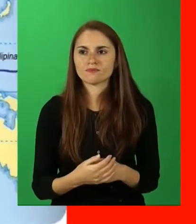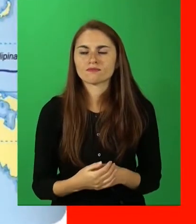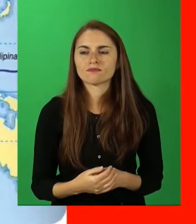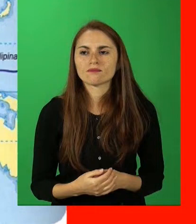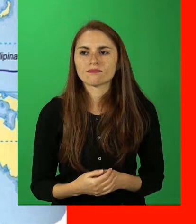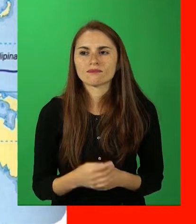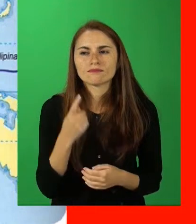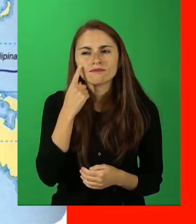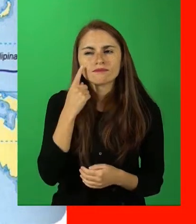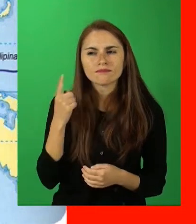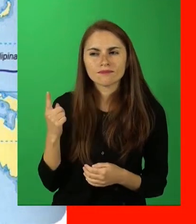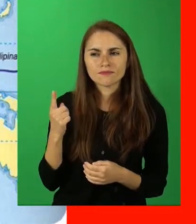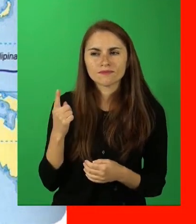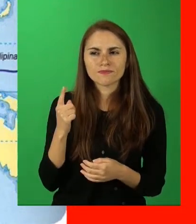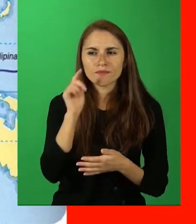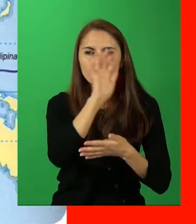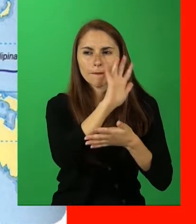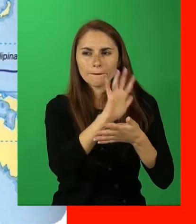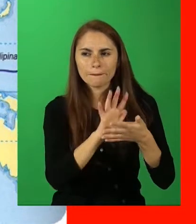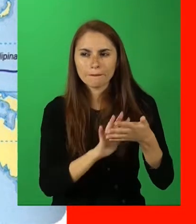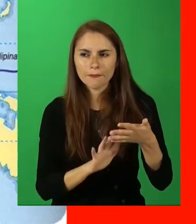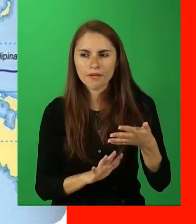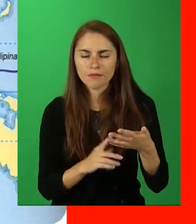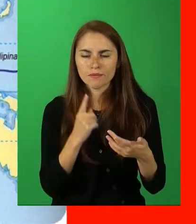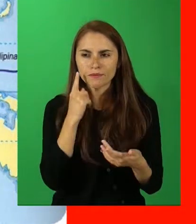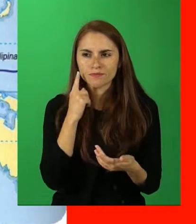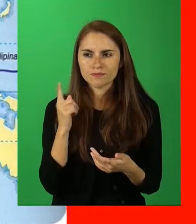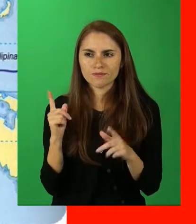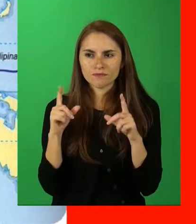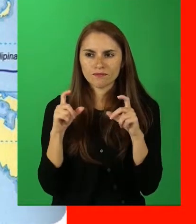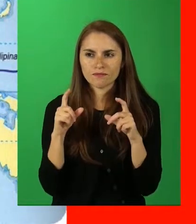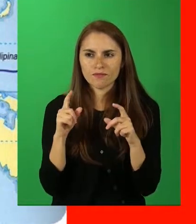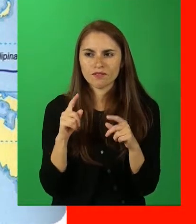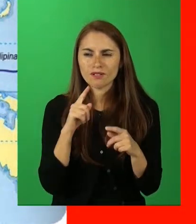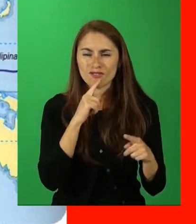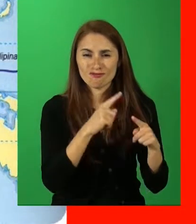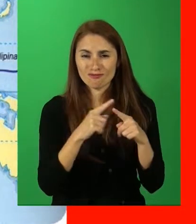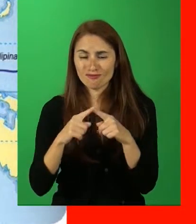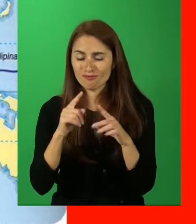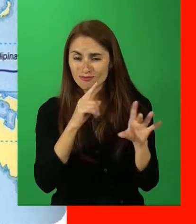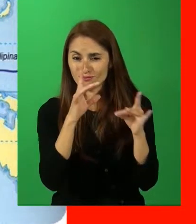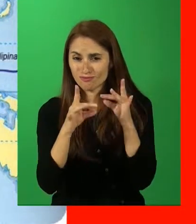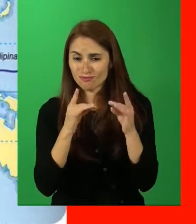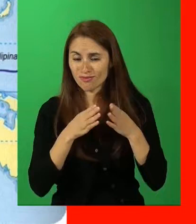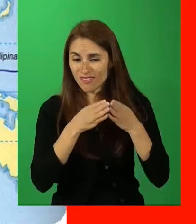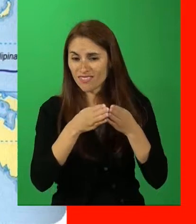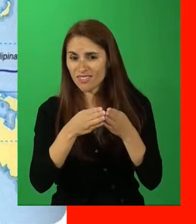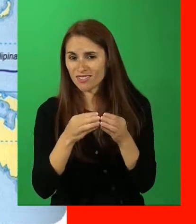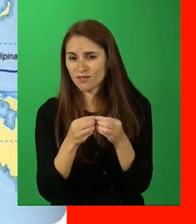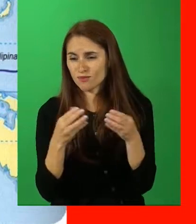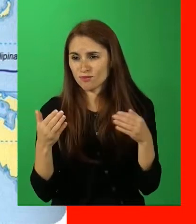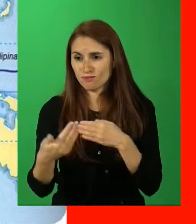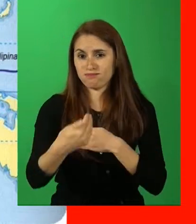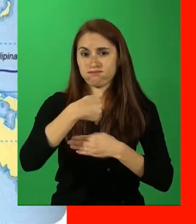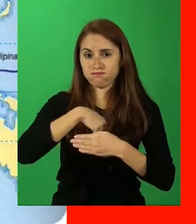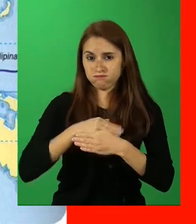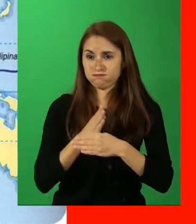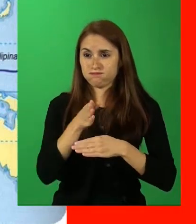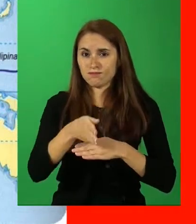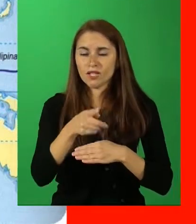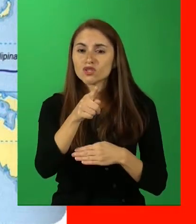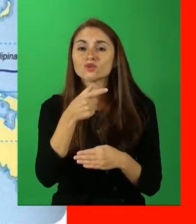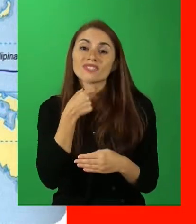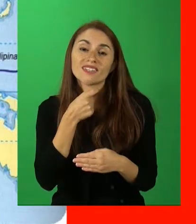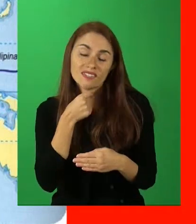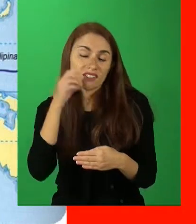Bien, fíjense en este mapa. No nombraremos todos los viajes de descubrimiento, nos pueden escribir al final si les interesa el